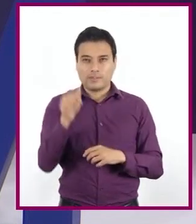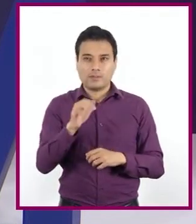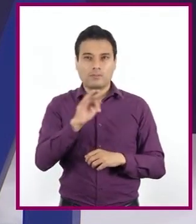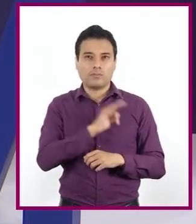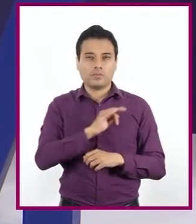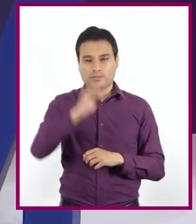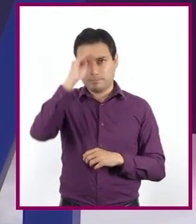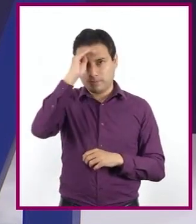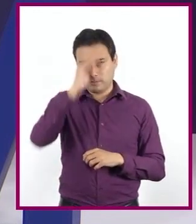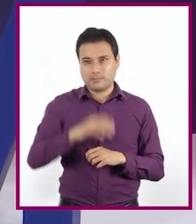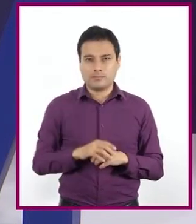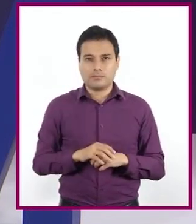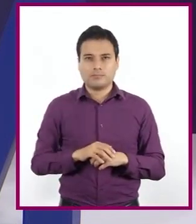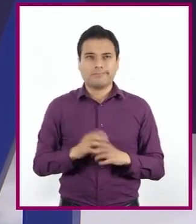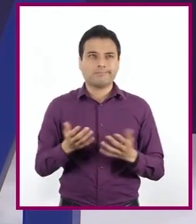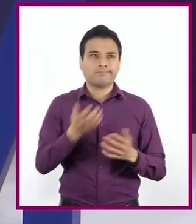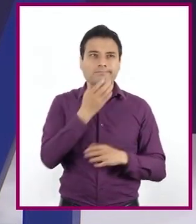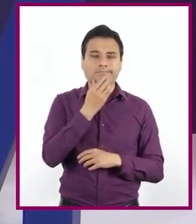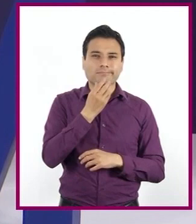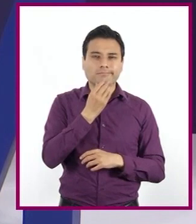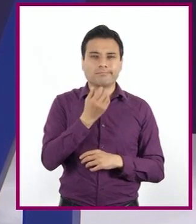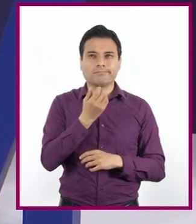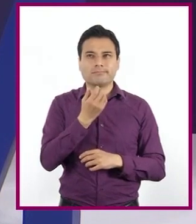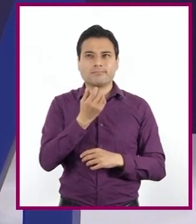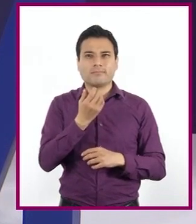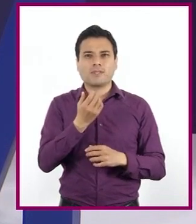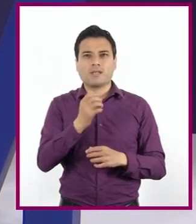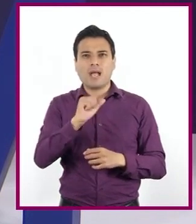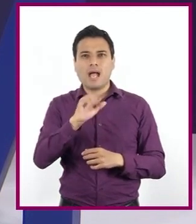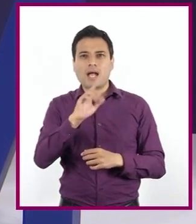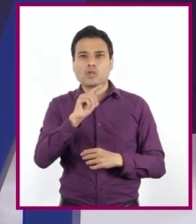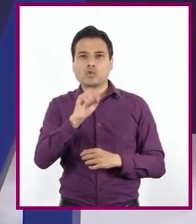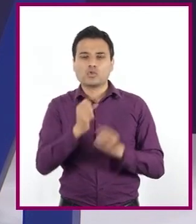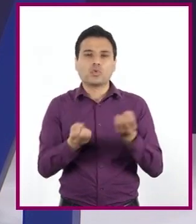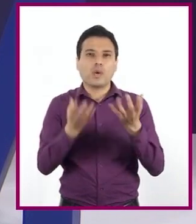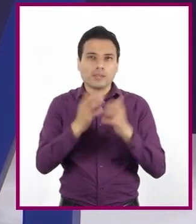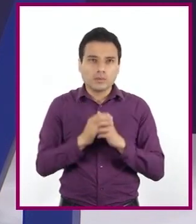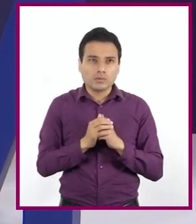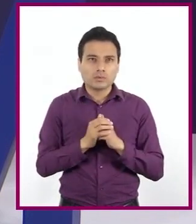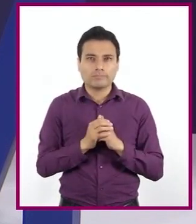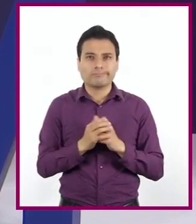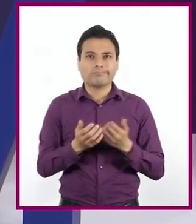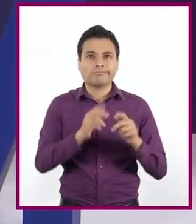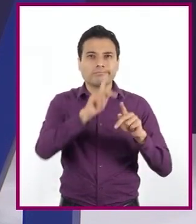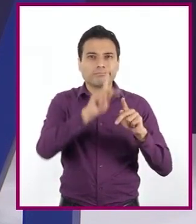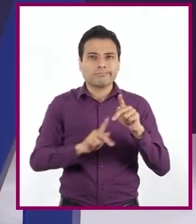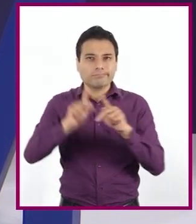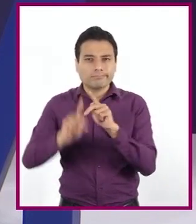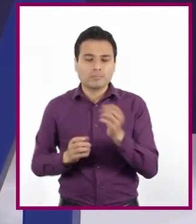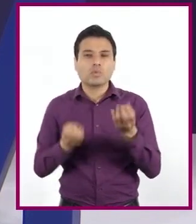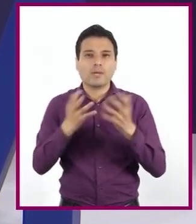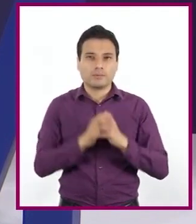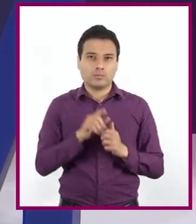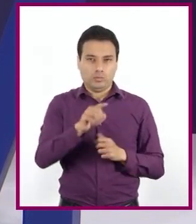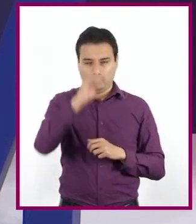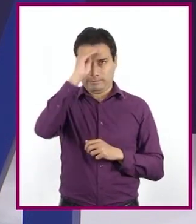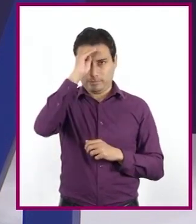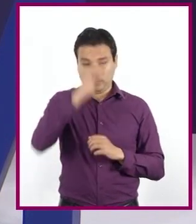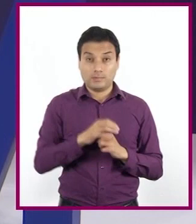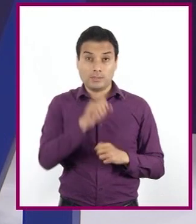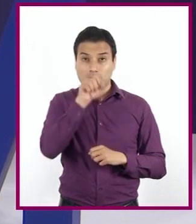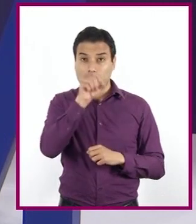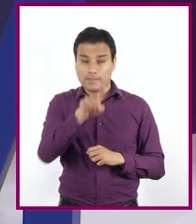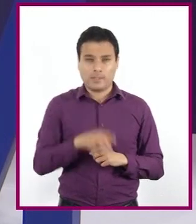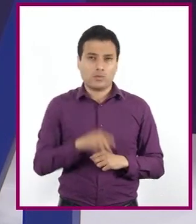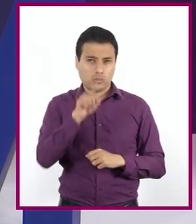actos o episodios tendrá su obra y en cuántas escenas estará dividida. También pueden proceder a la elaboración